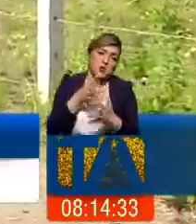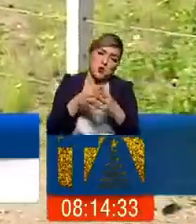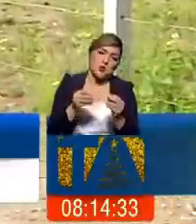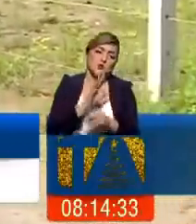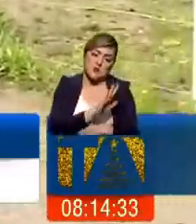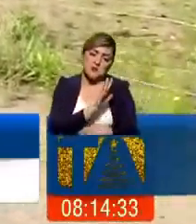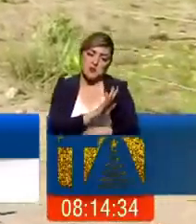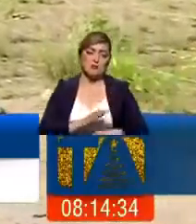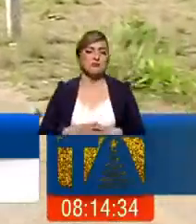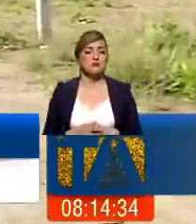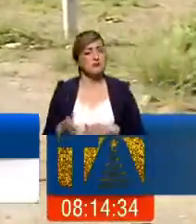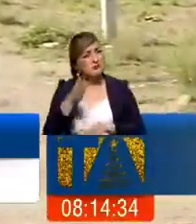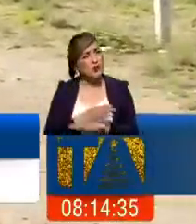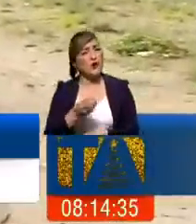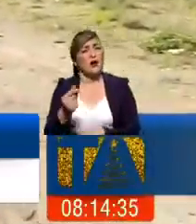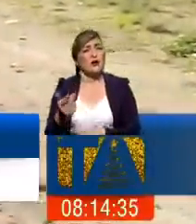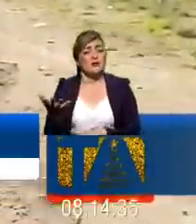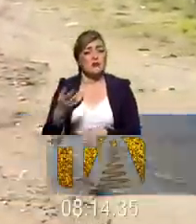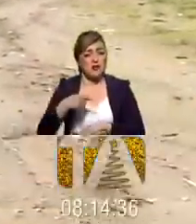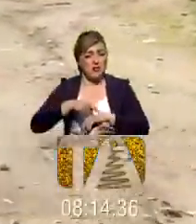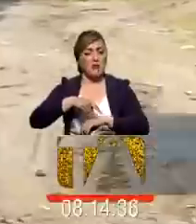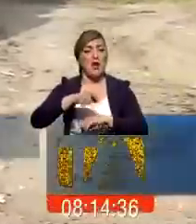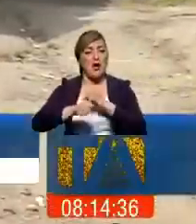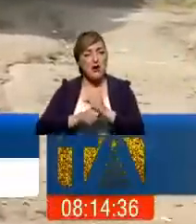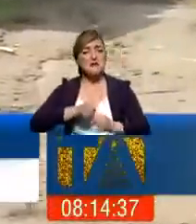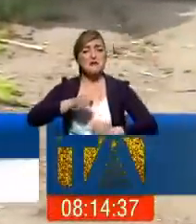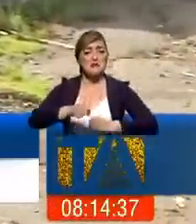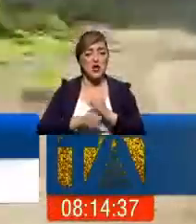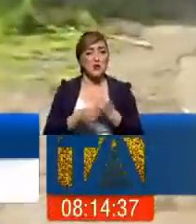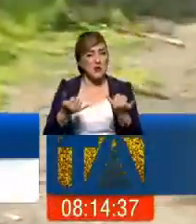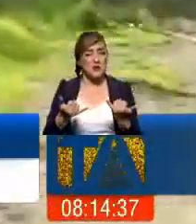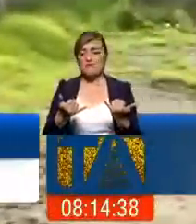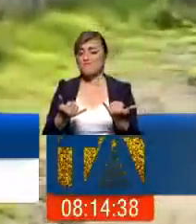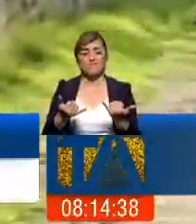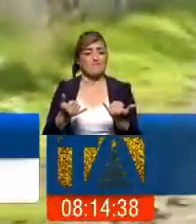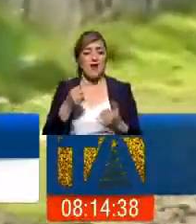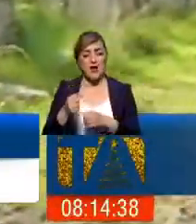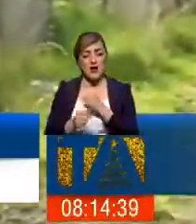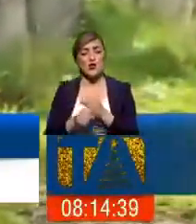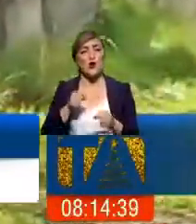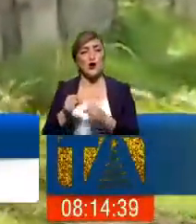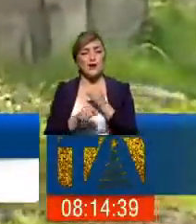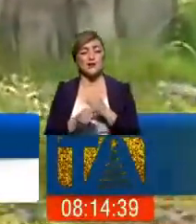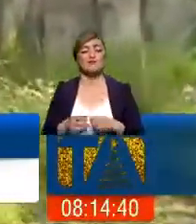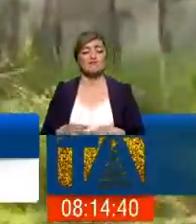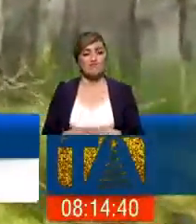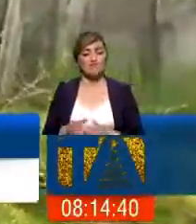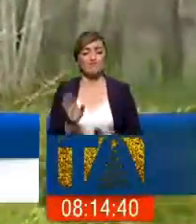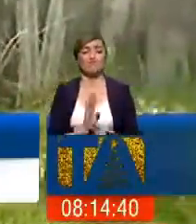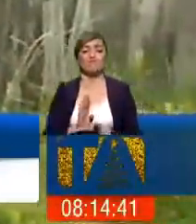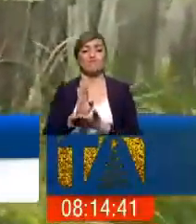pero queremos lo más antes posible porque ha transcurrido muchos años, no es de recién, tenemos muchos años, como le acabo de decir, que el